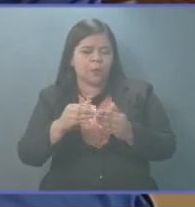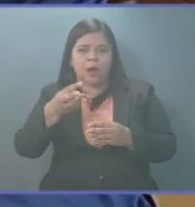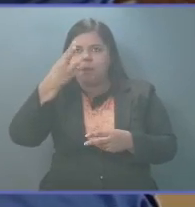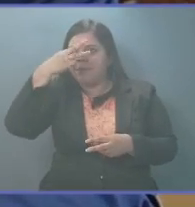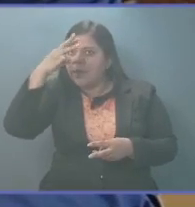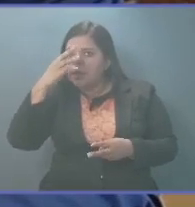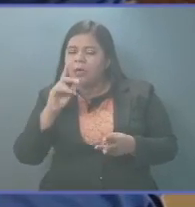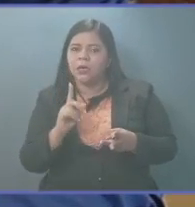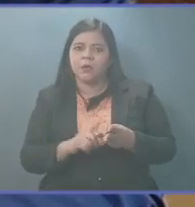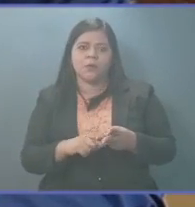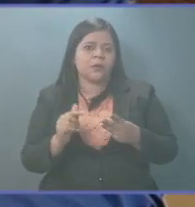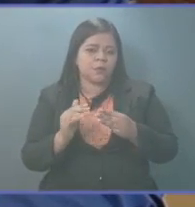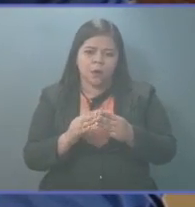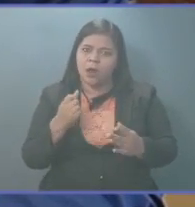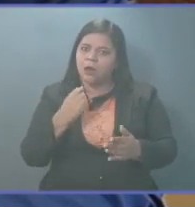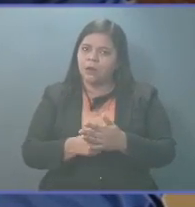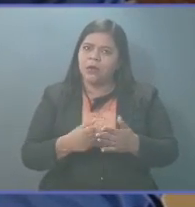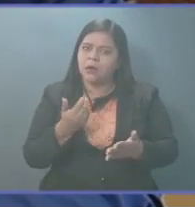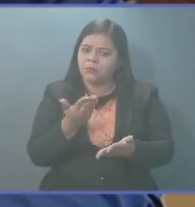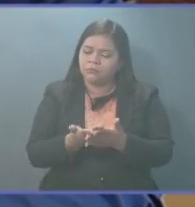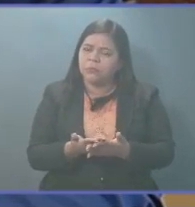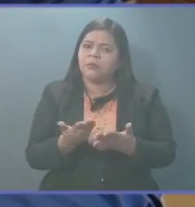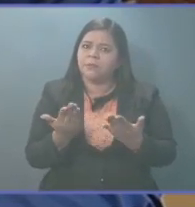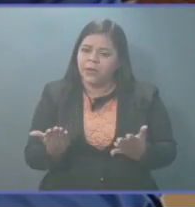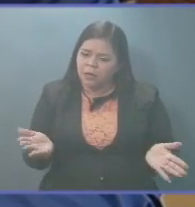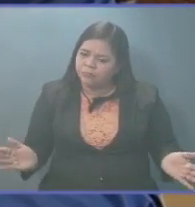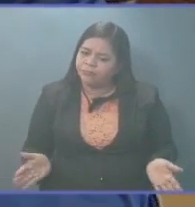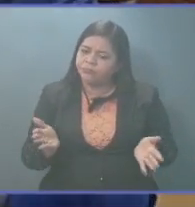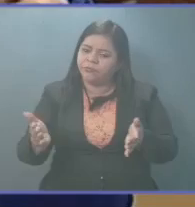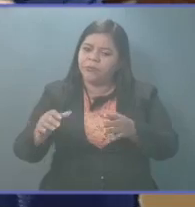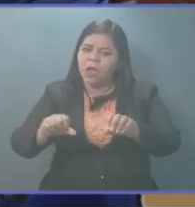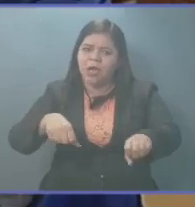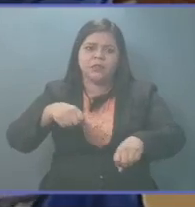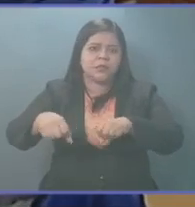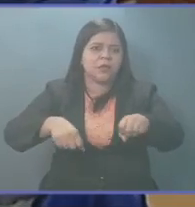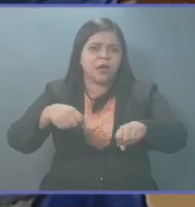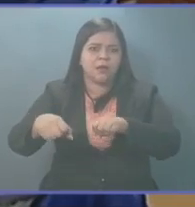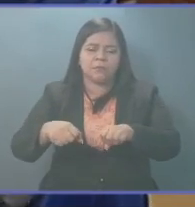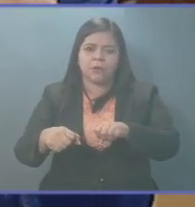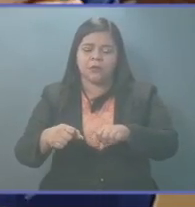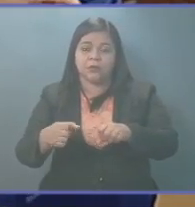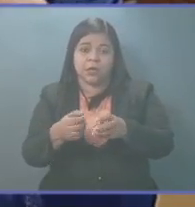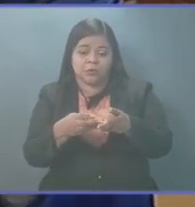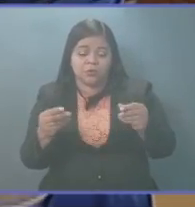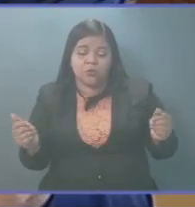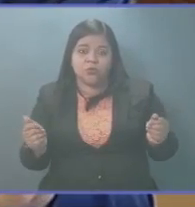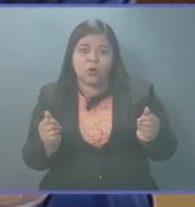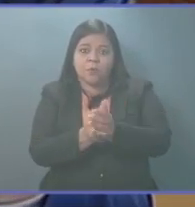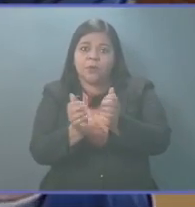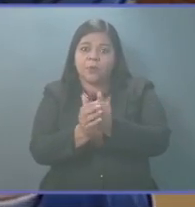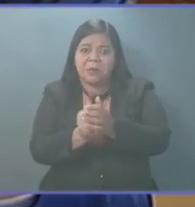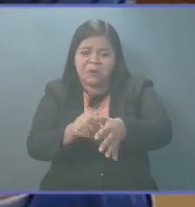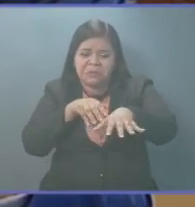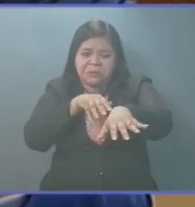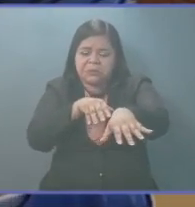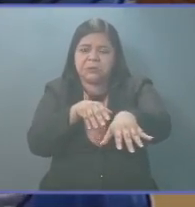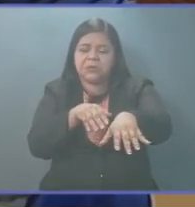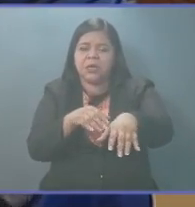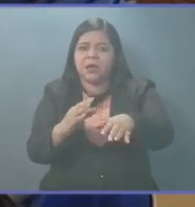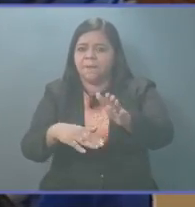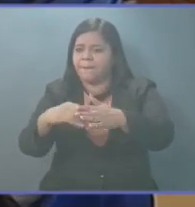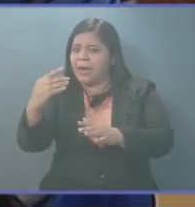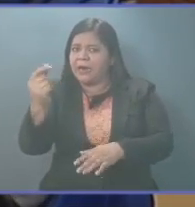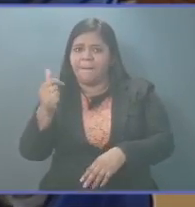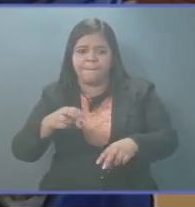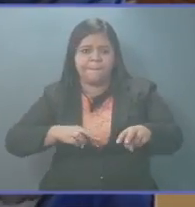México, están apostando por este medio de transporte que disminuye el tráfico, ayuda a la movilidad del país,